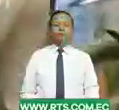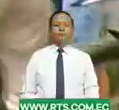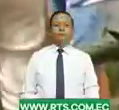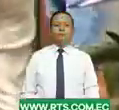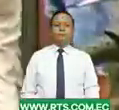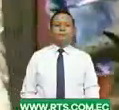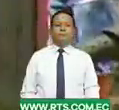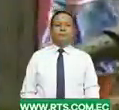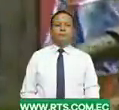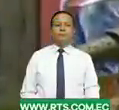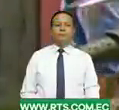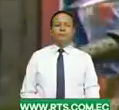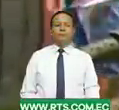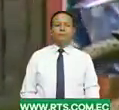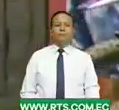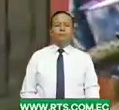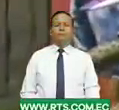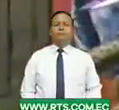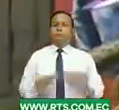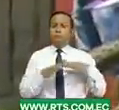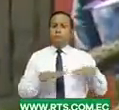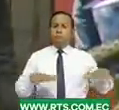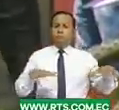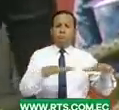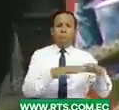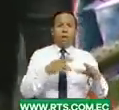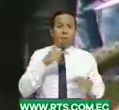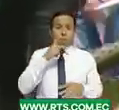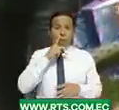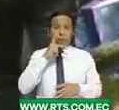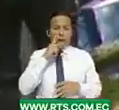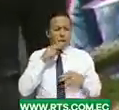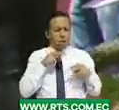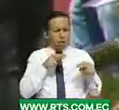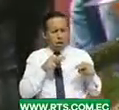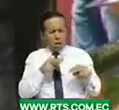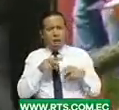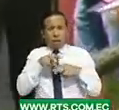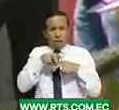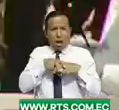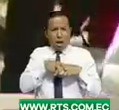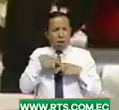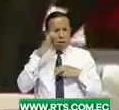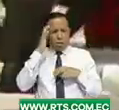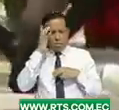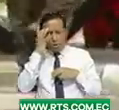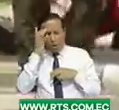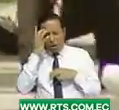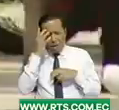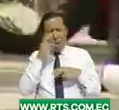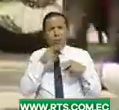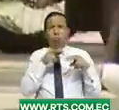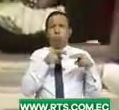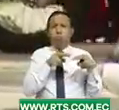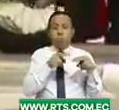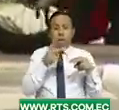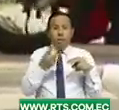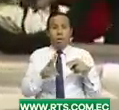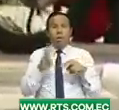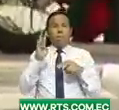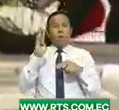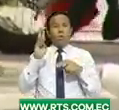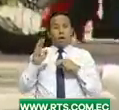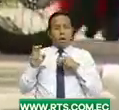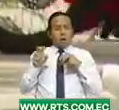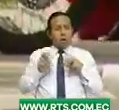En la escena había un padre asustado y sentado ante lo que había presenciado y una esposa desconsolada por lo que habían hecho dos sujetos